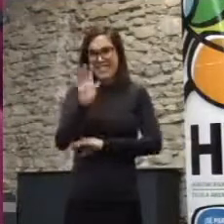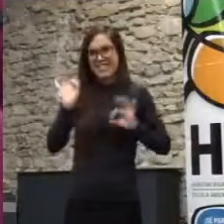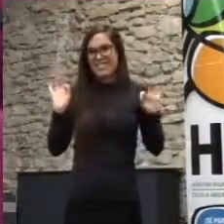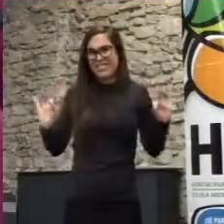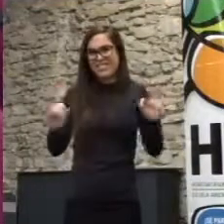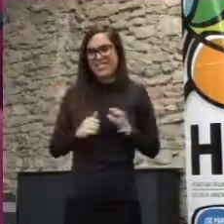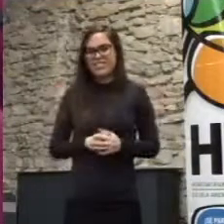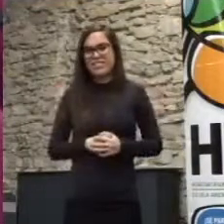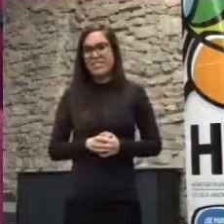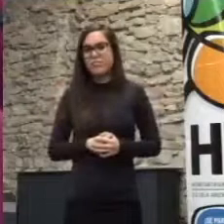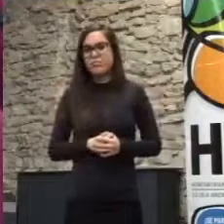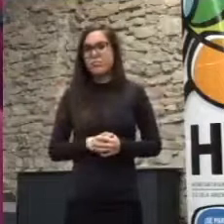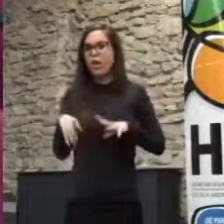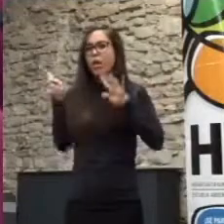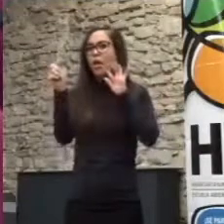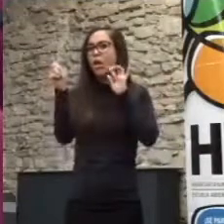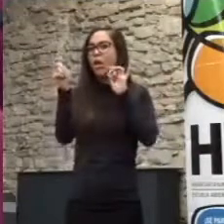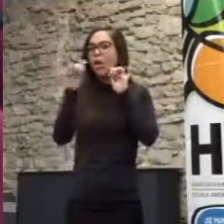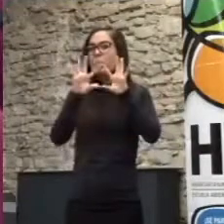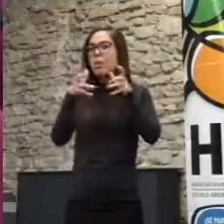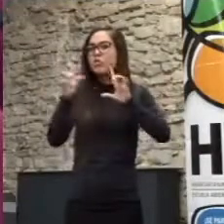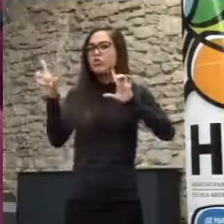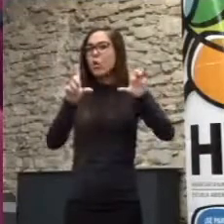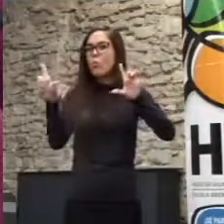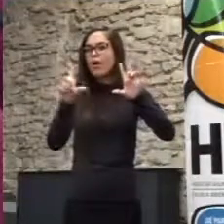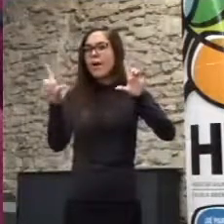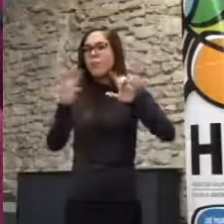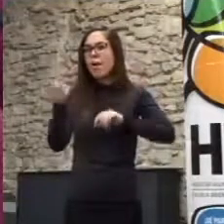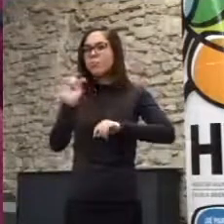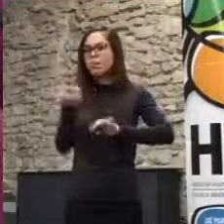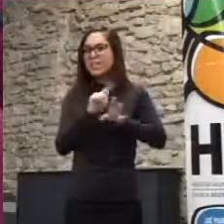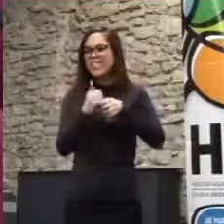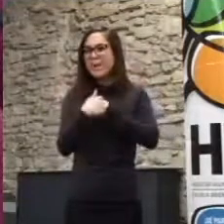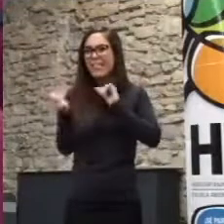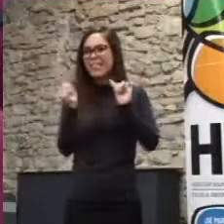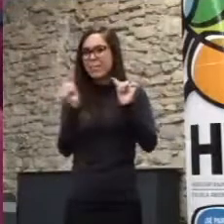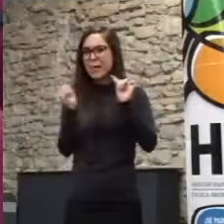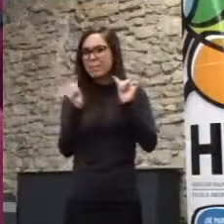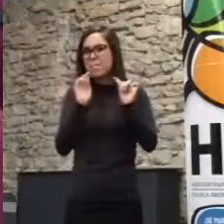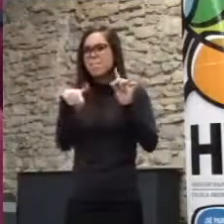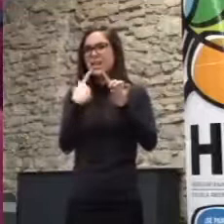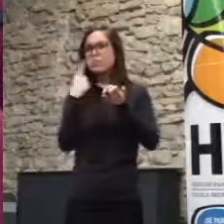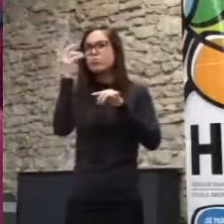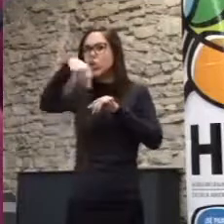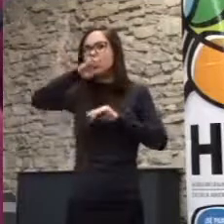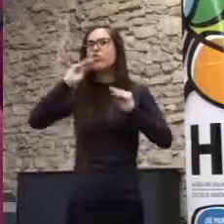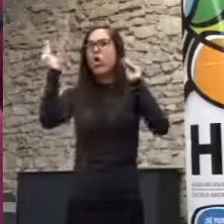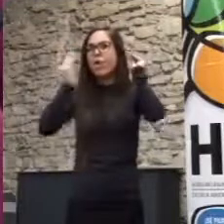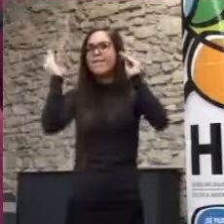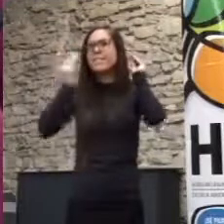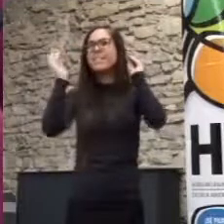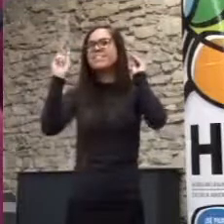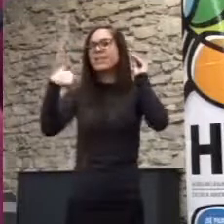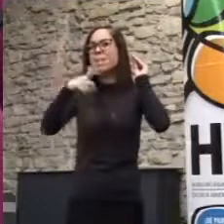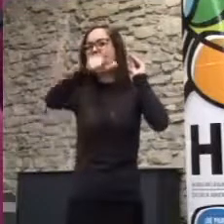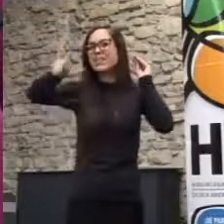no solo que participéis en estos debates, sino que hagáis una reflexión de cómo acercaros hacia los